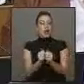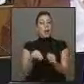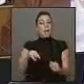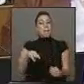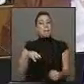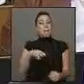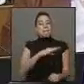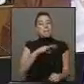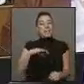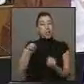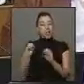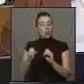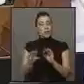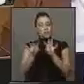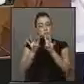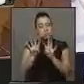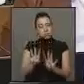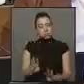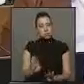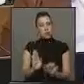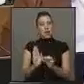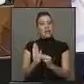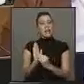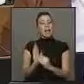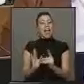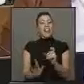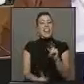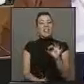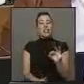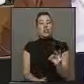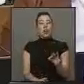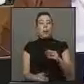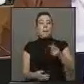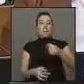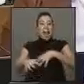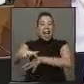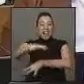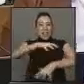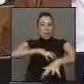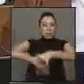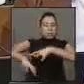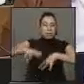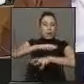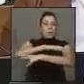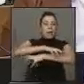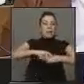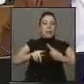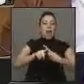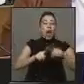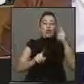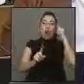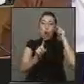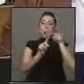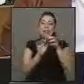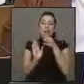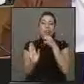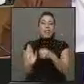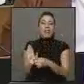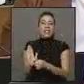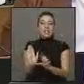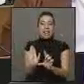Mineduc, llegamos a la redacción de una cláusula que tipifica como delito la malversación de fondos públicos para fines distintos a los que establece la